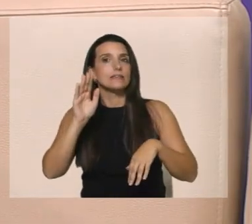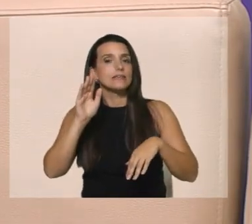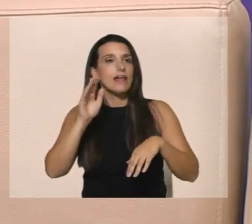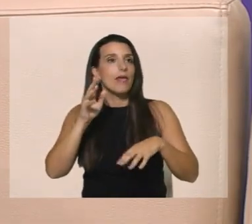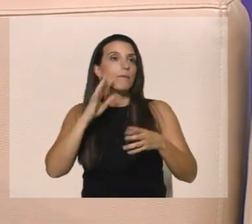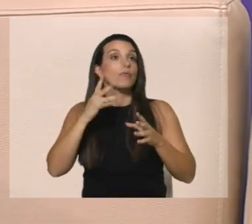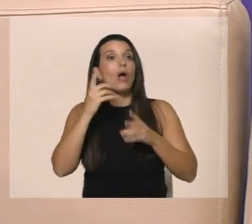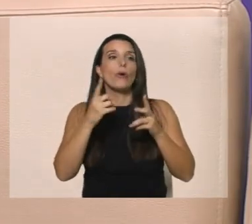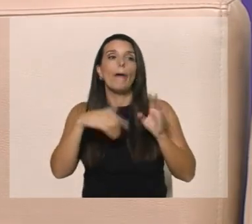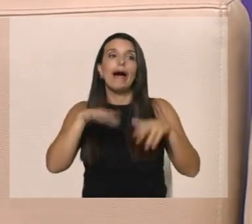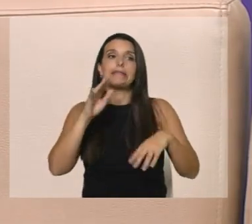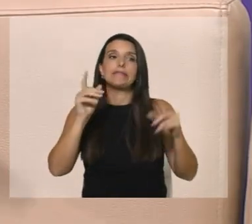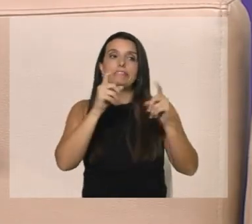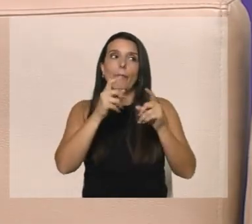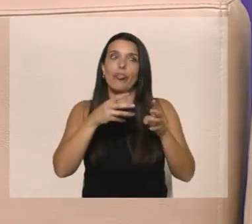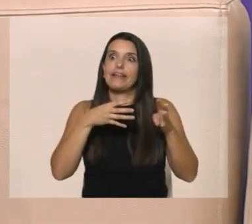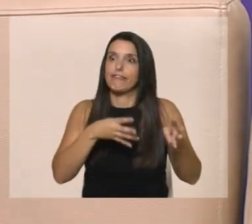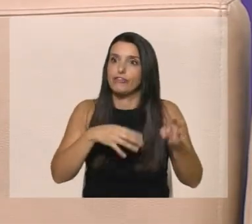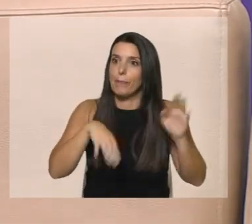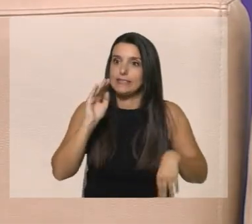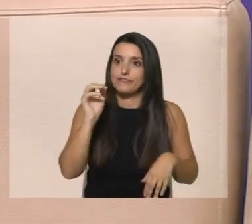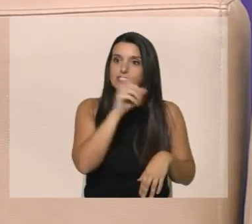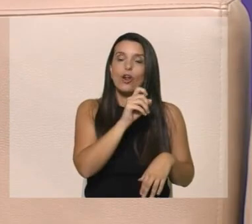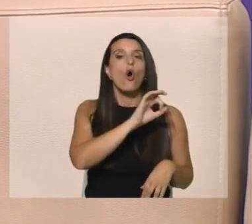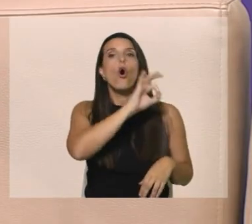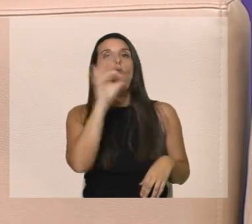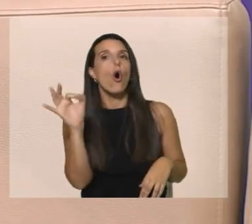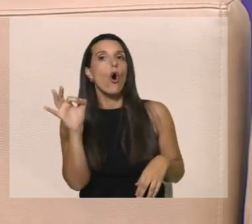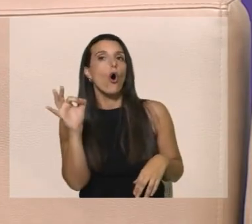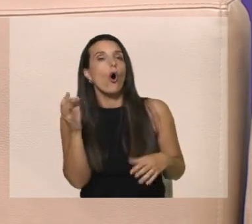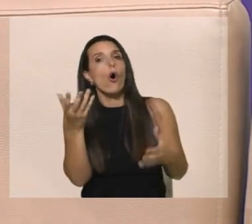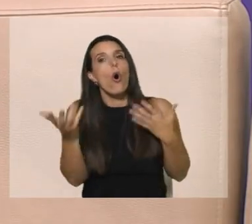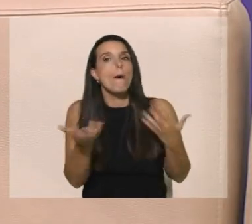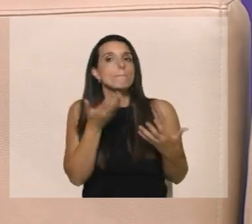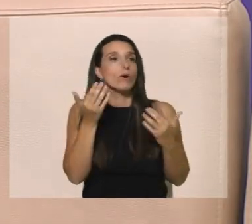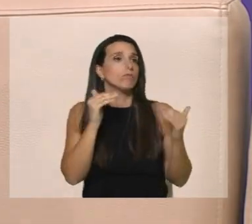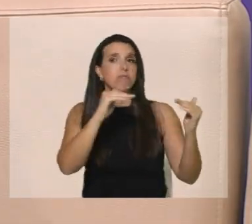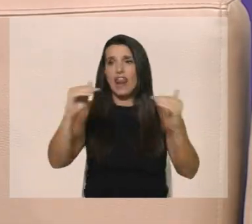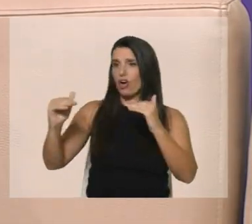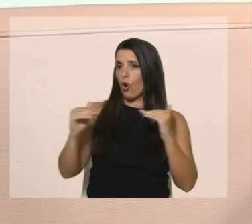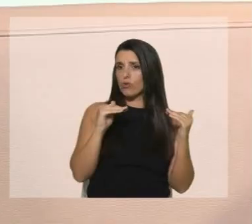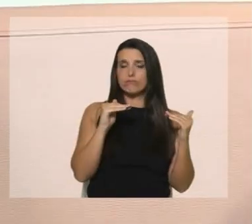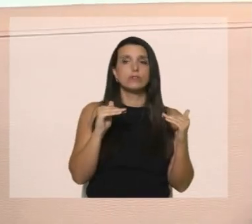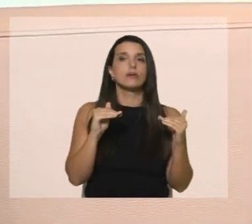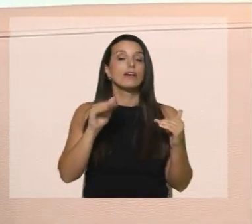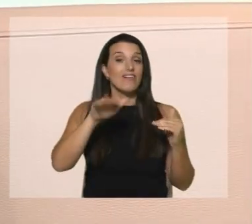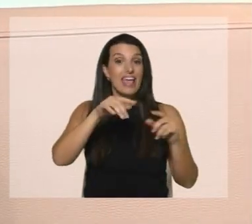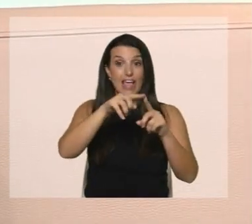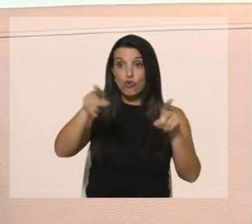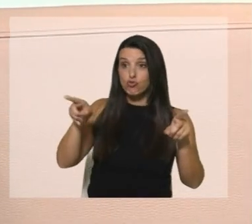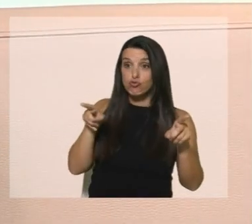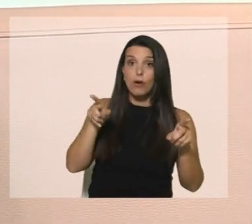con algunos que con otros? Sí. Era te diría, un nivel parejo, pero... Bueno, todos ellos son